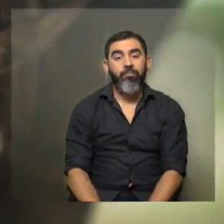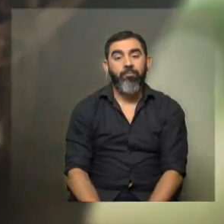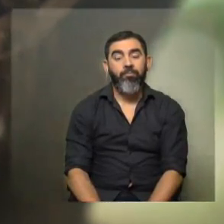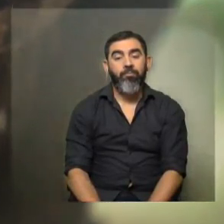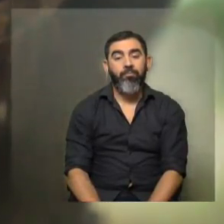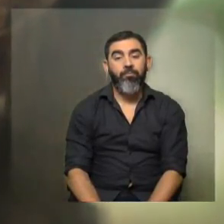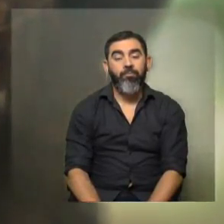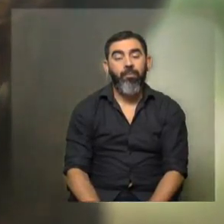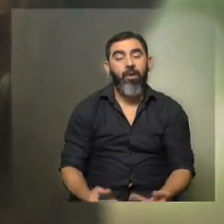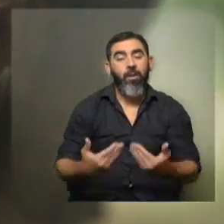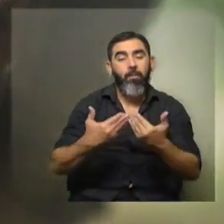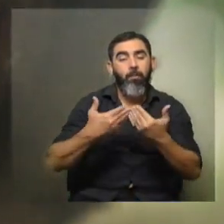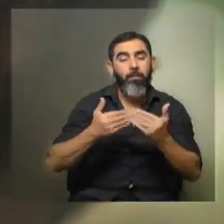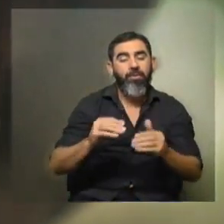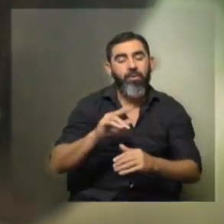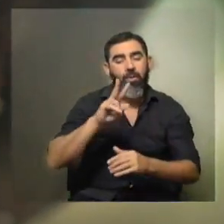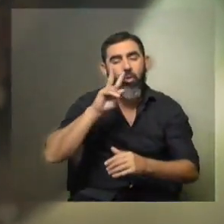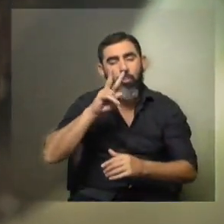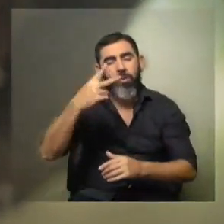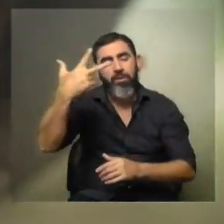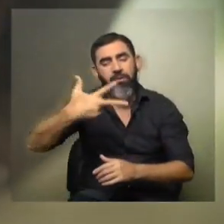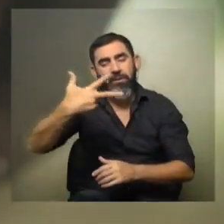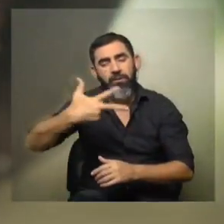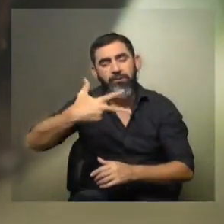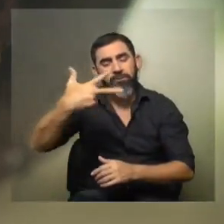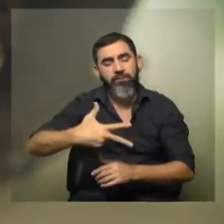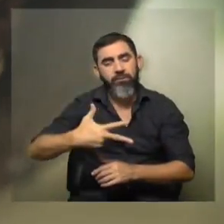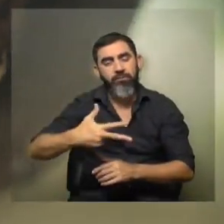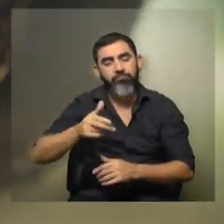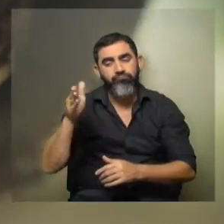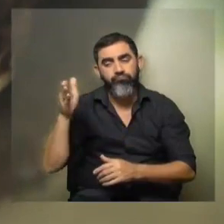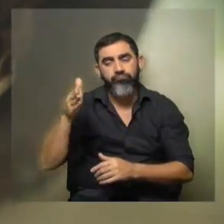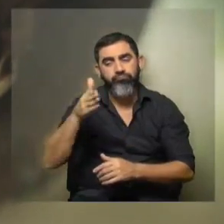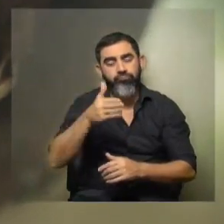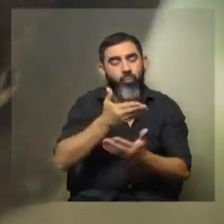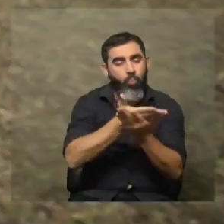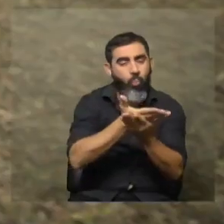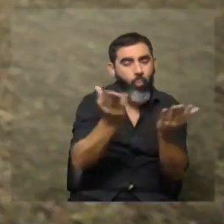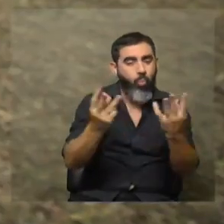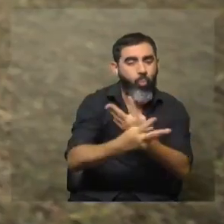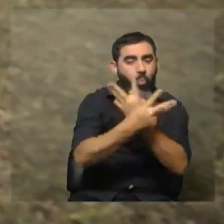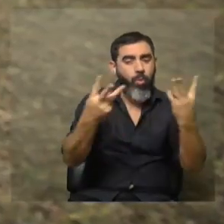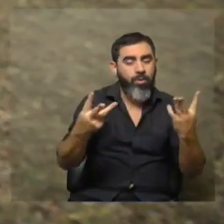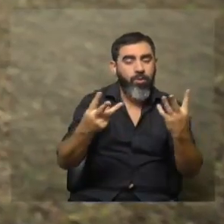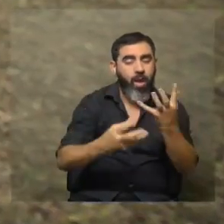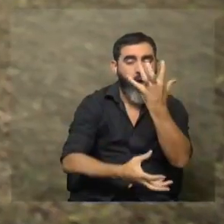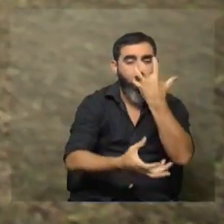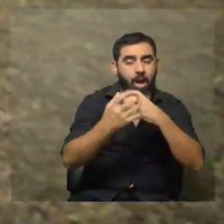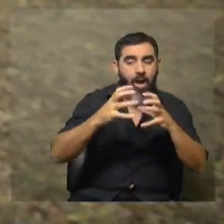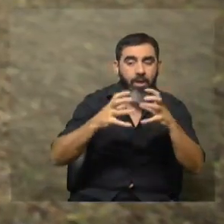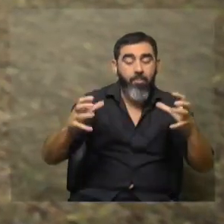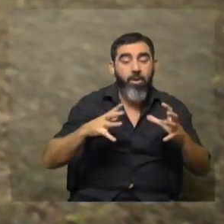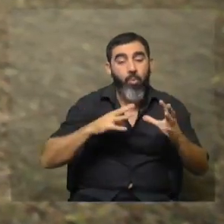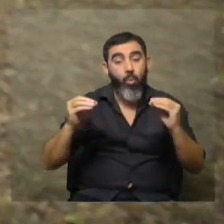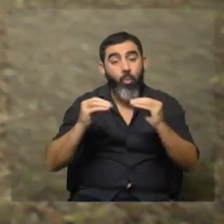Todo arrancó en 2013. Estábamos haciendo recorridos de muestreo en general, yo mamíferos grandes, un compañero Pablo